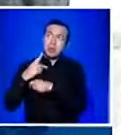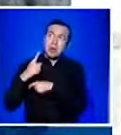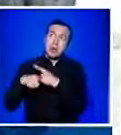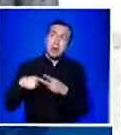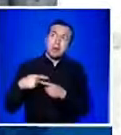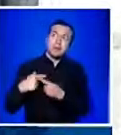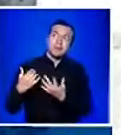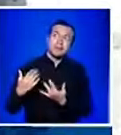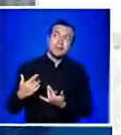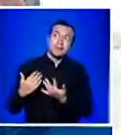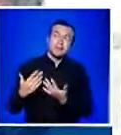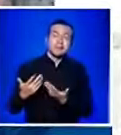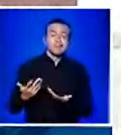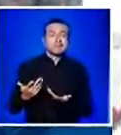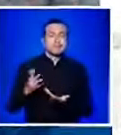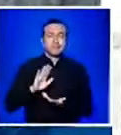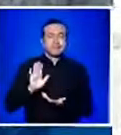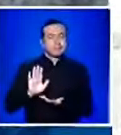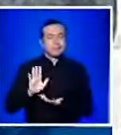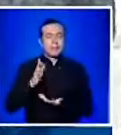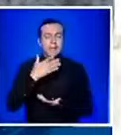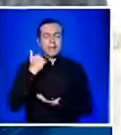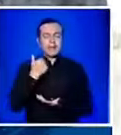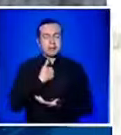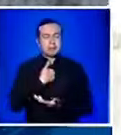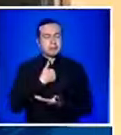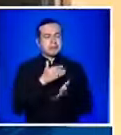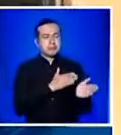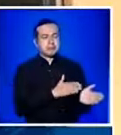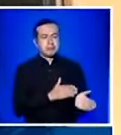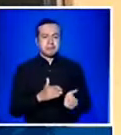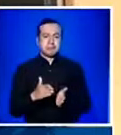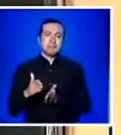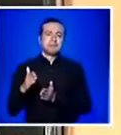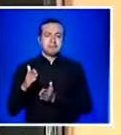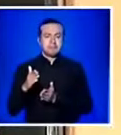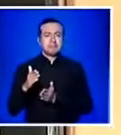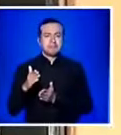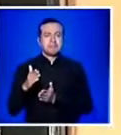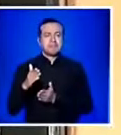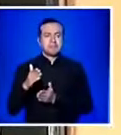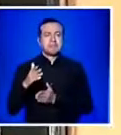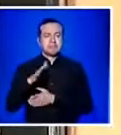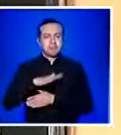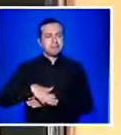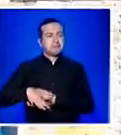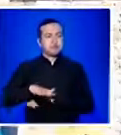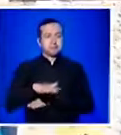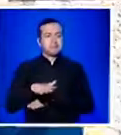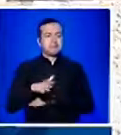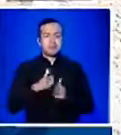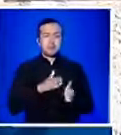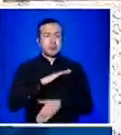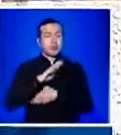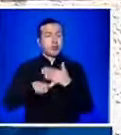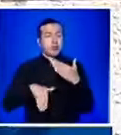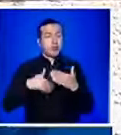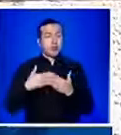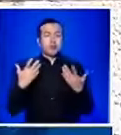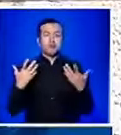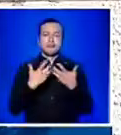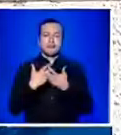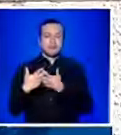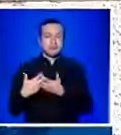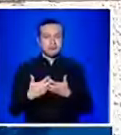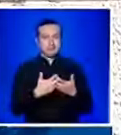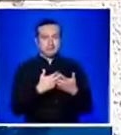a dar? Así que nosotros decidimos organizarnos y organizarla en nuestra cuadra. Así que todos aquí somos unidos.